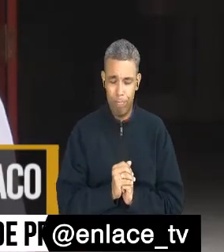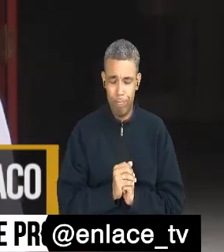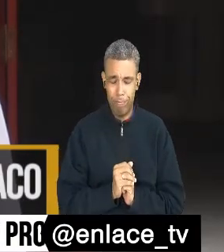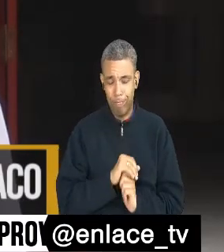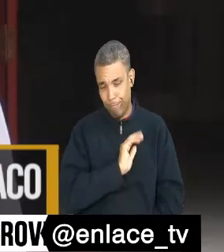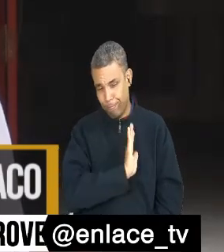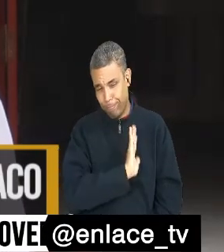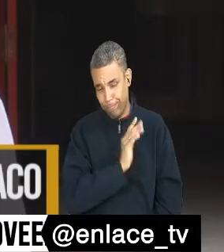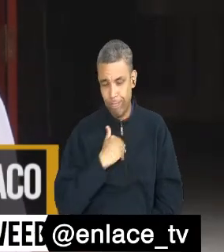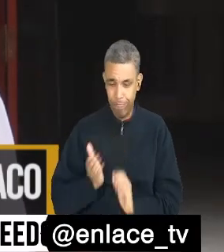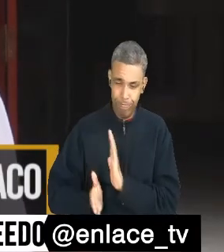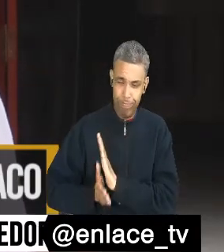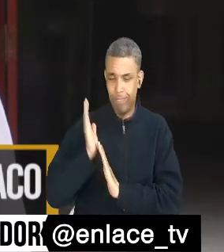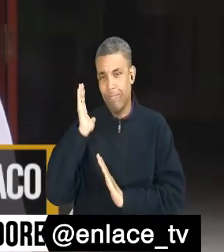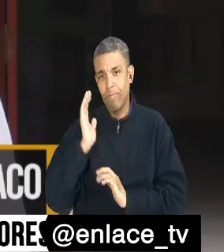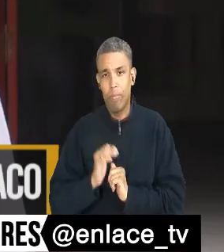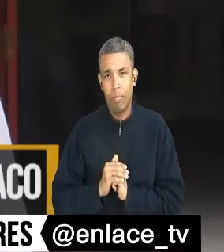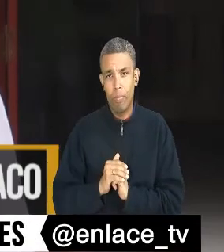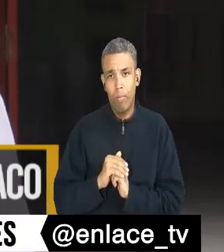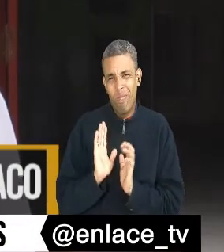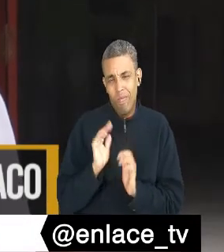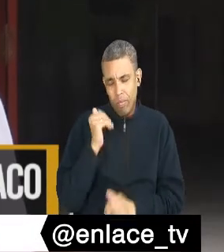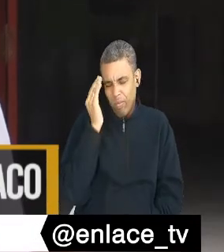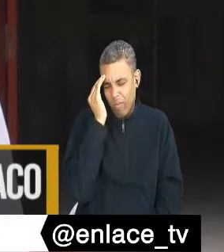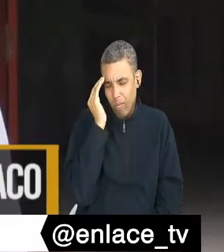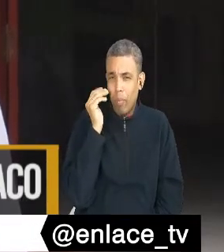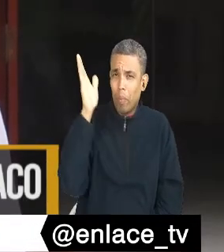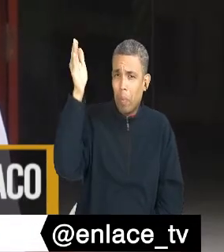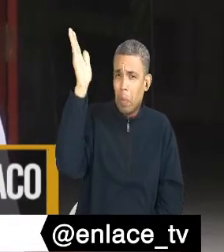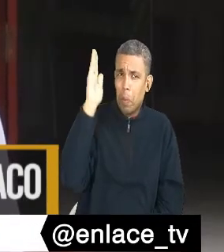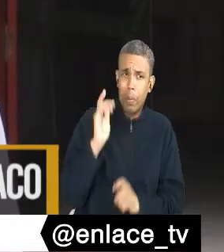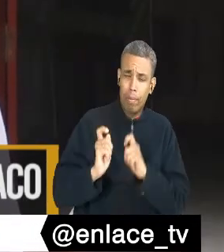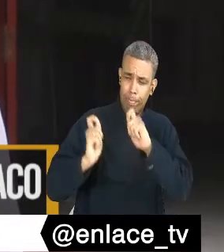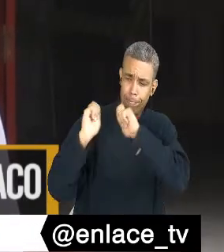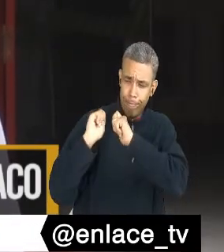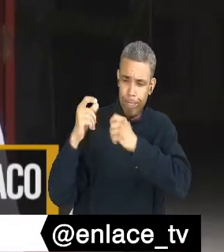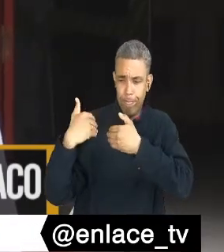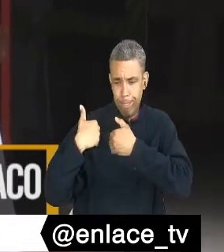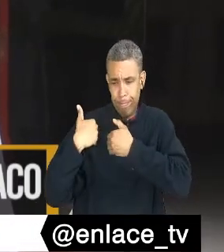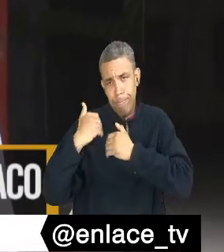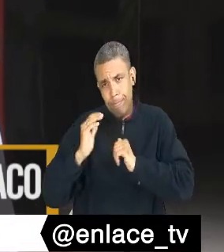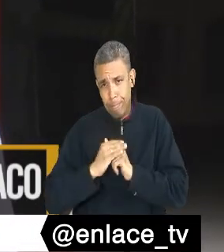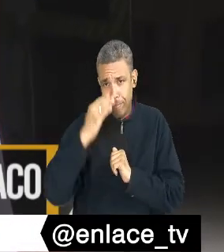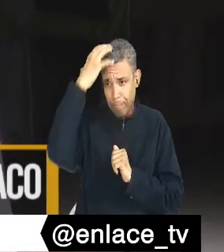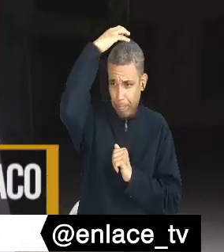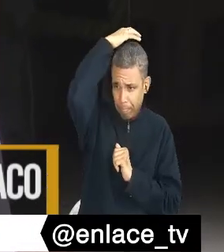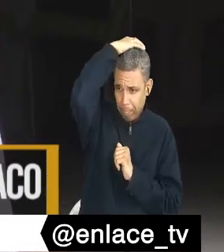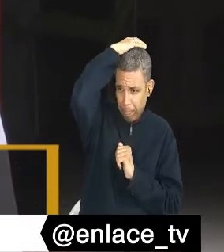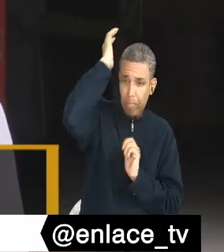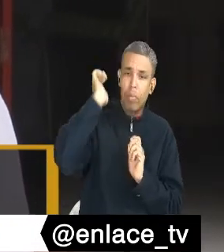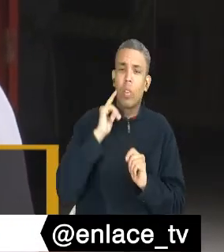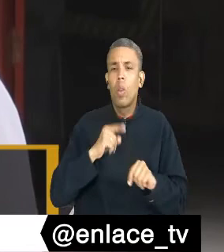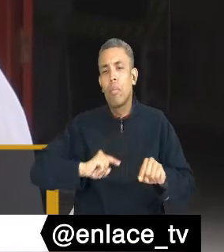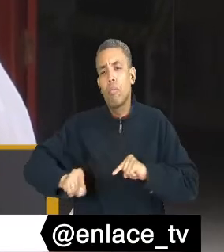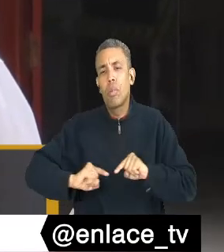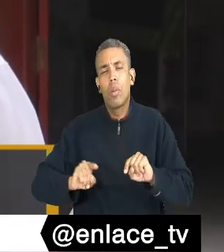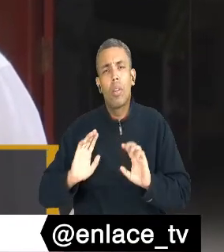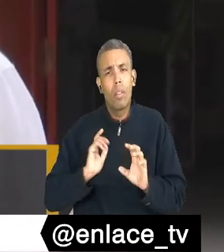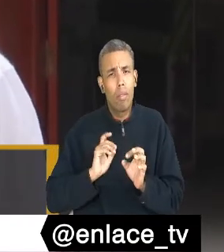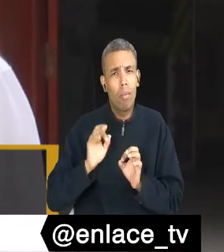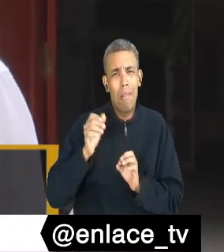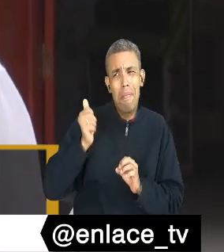Dios, en que el Señor lo eligió a uno para este ministerio, Él mismo le va a dar a uno la fuerza y la gracia